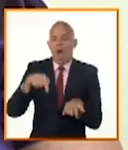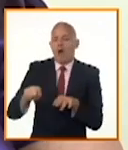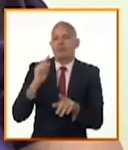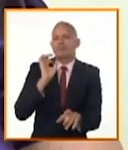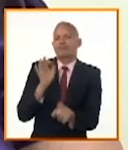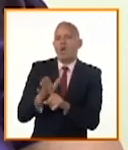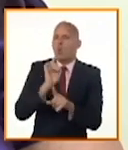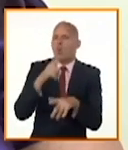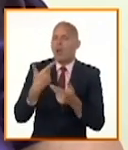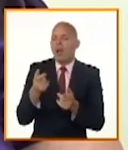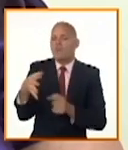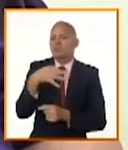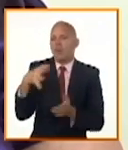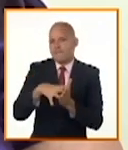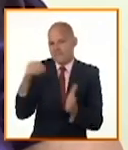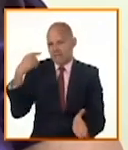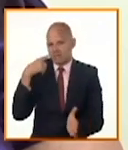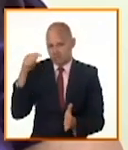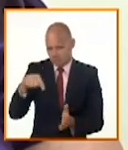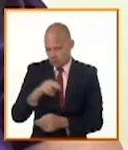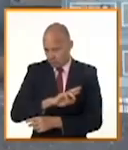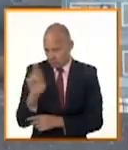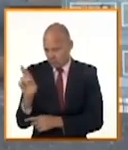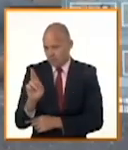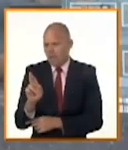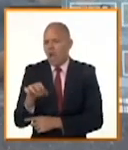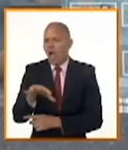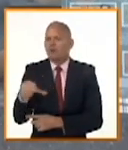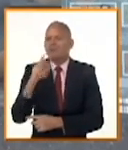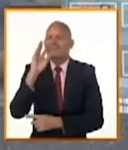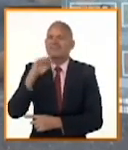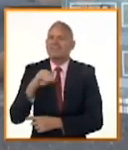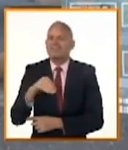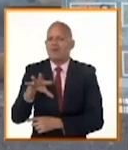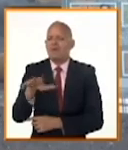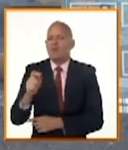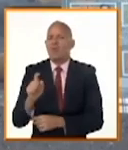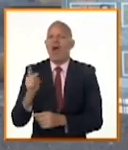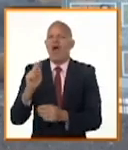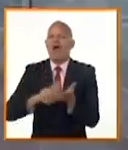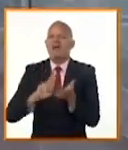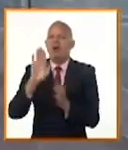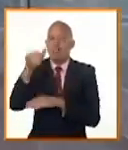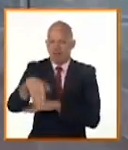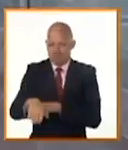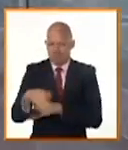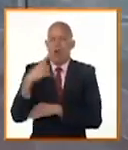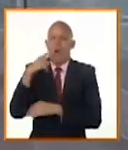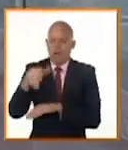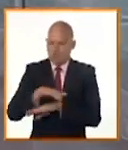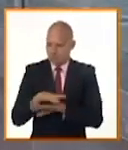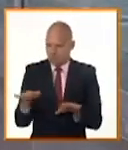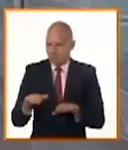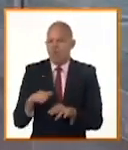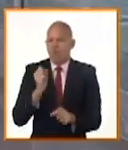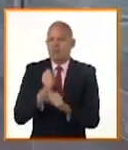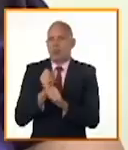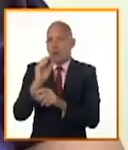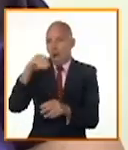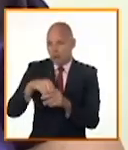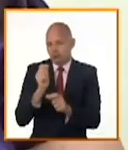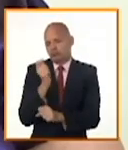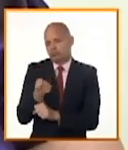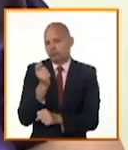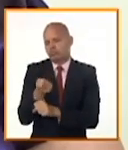Revolución específicamente en el consejo de la rampa a seminariar a todos sus empleados y ellos